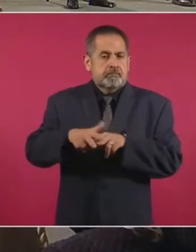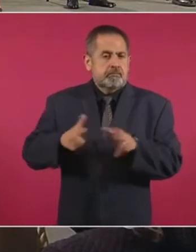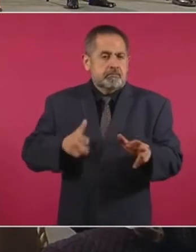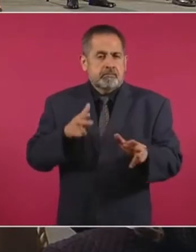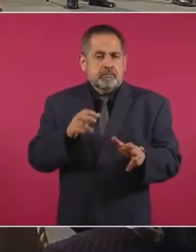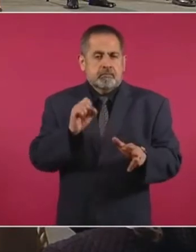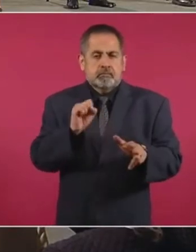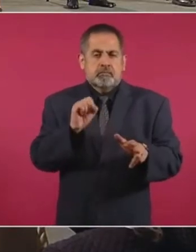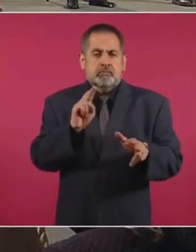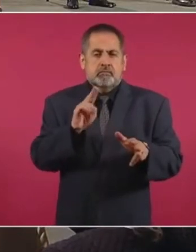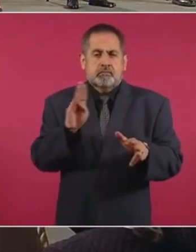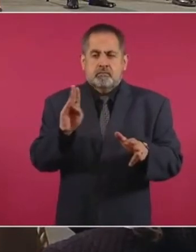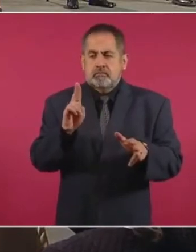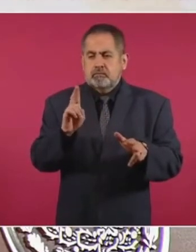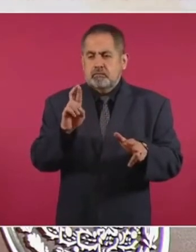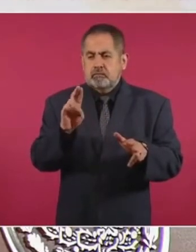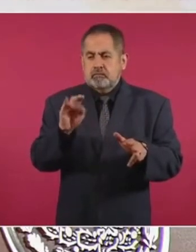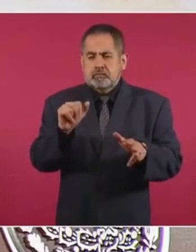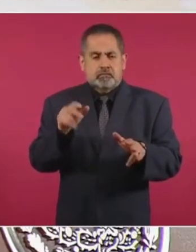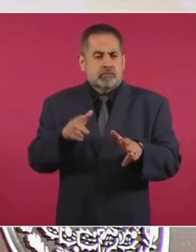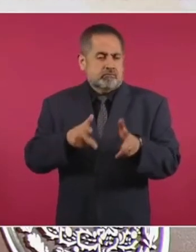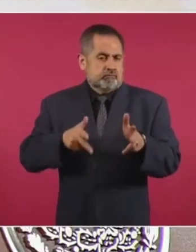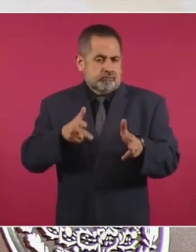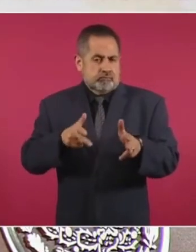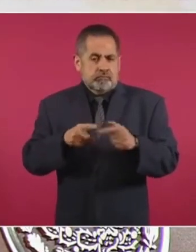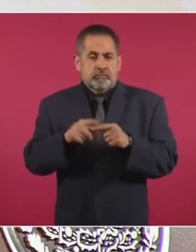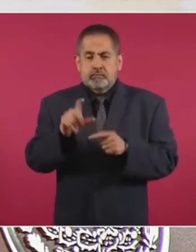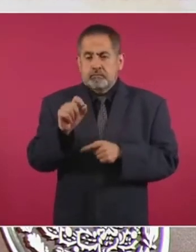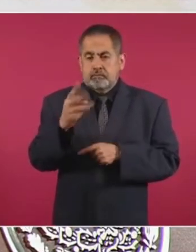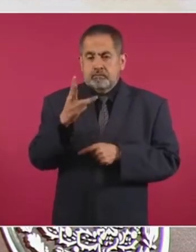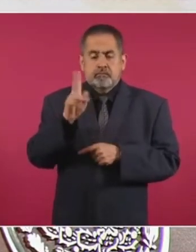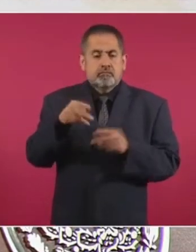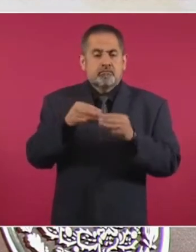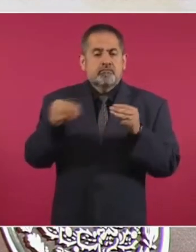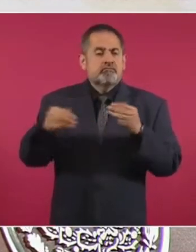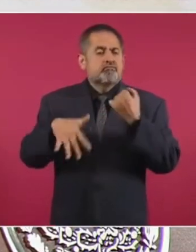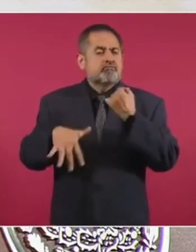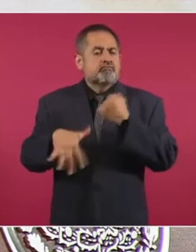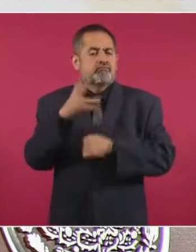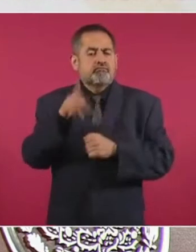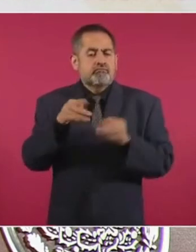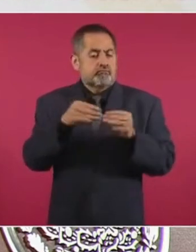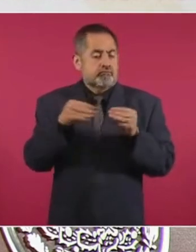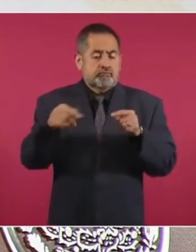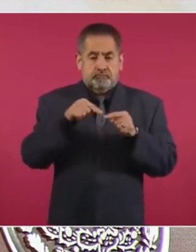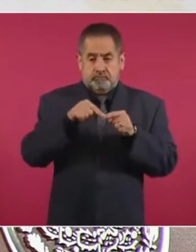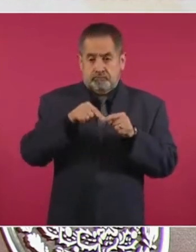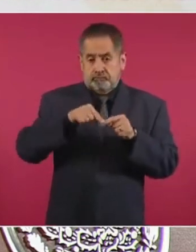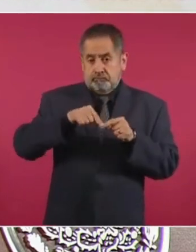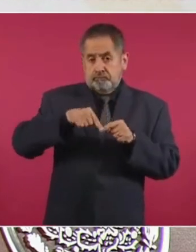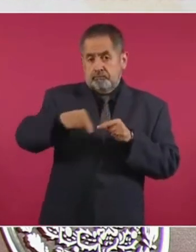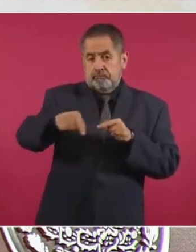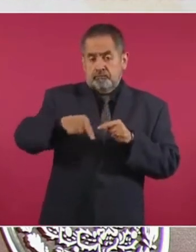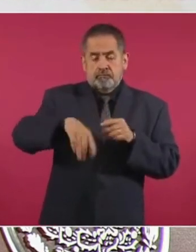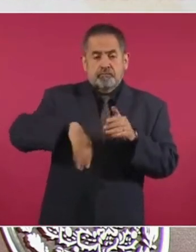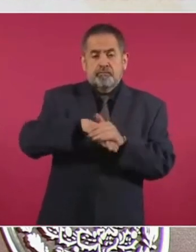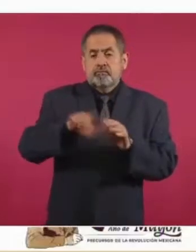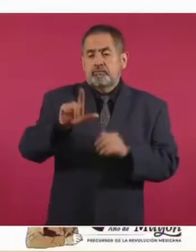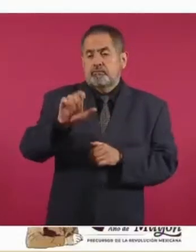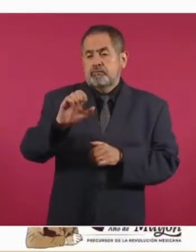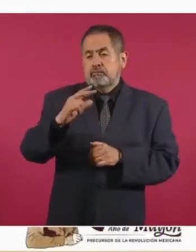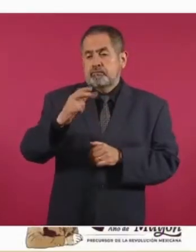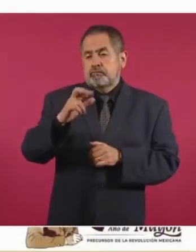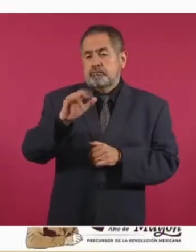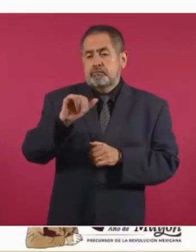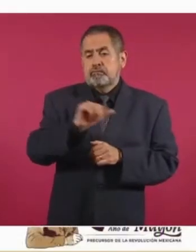suburbano, que consta de 23 kilómetros, 15 kilómetros desde la estación Lechería,